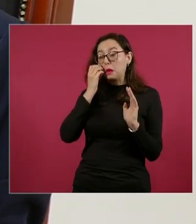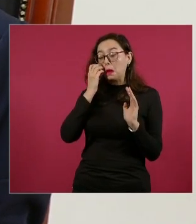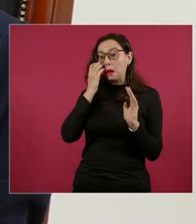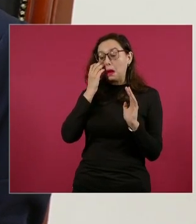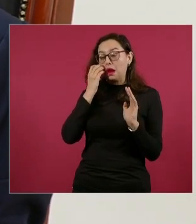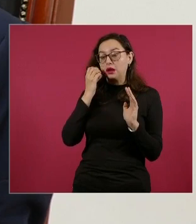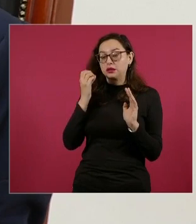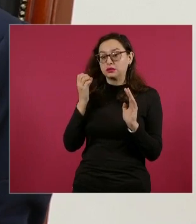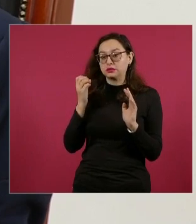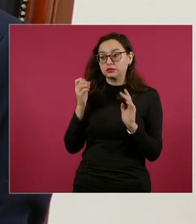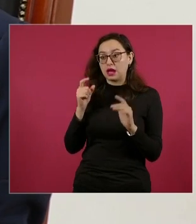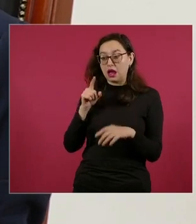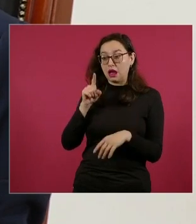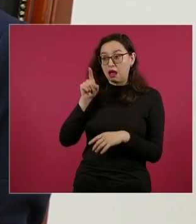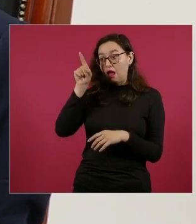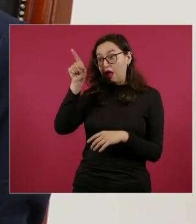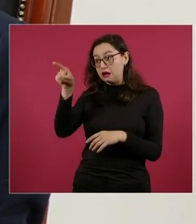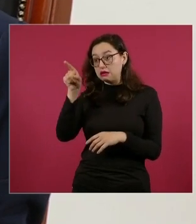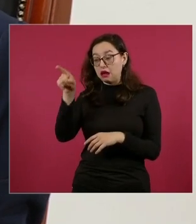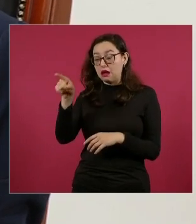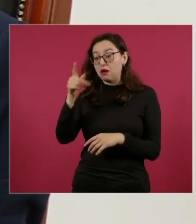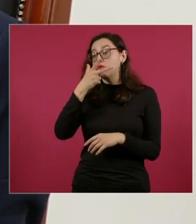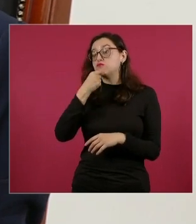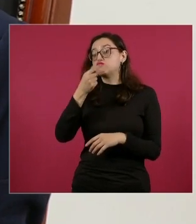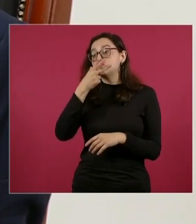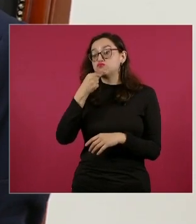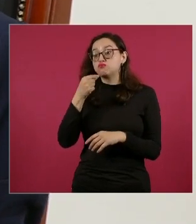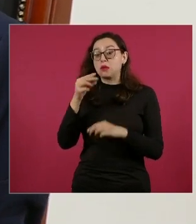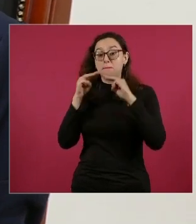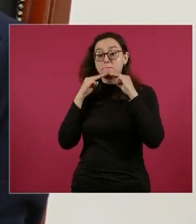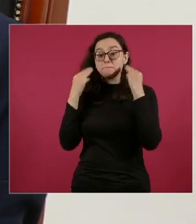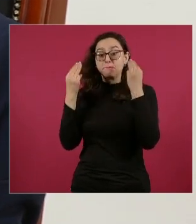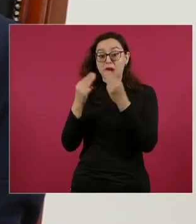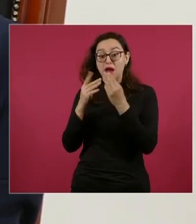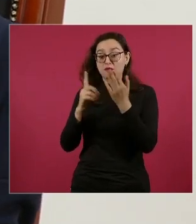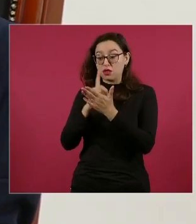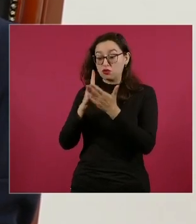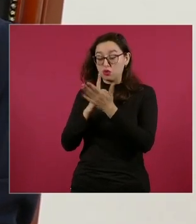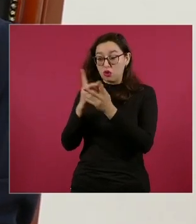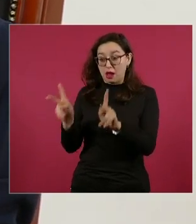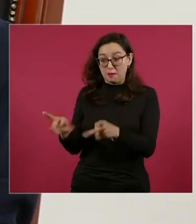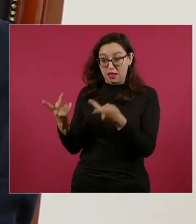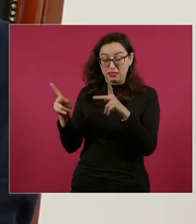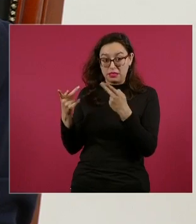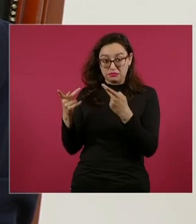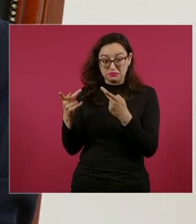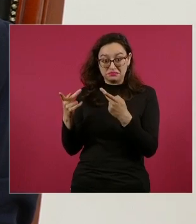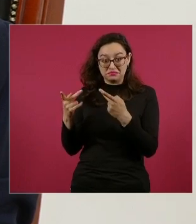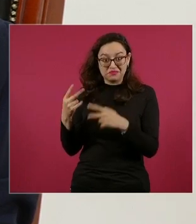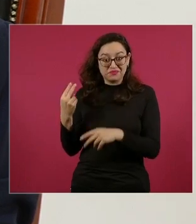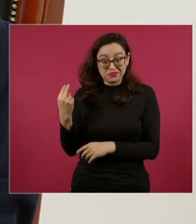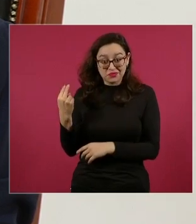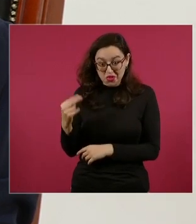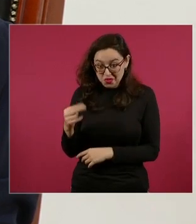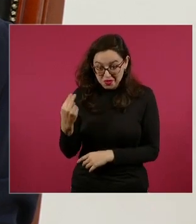un narcotraficante que ni siquiera ha sido señalado en la